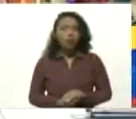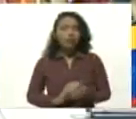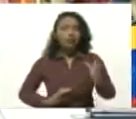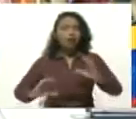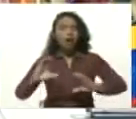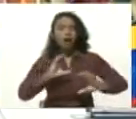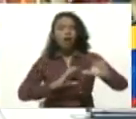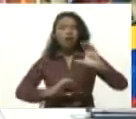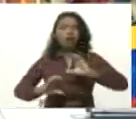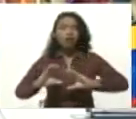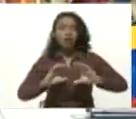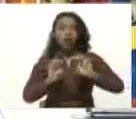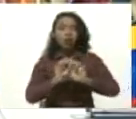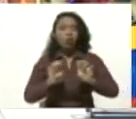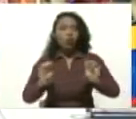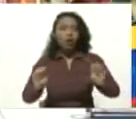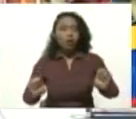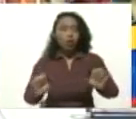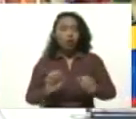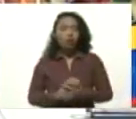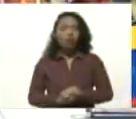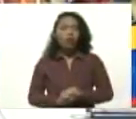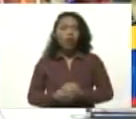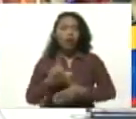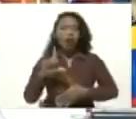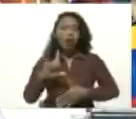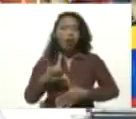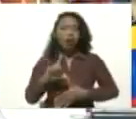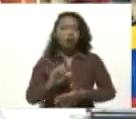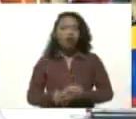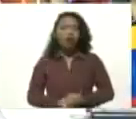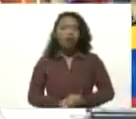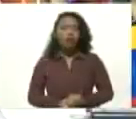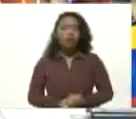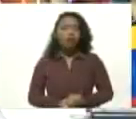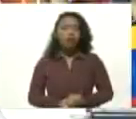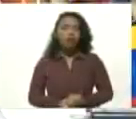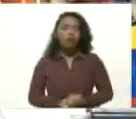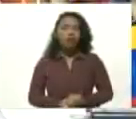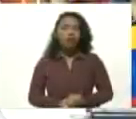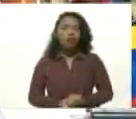científico, educativo, latinoamericanista,